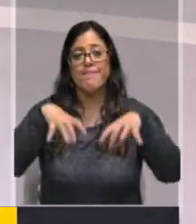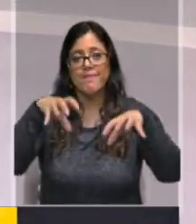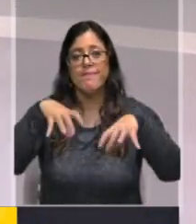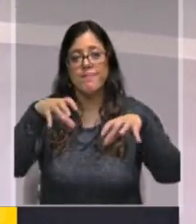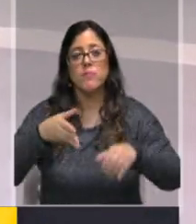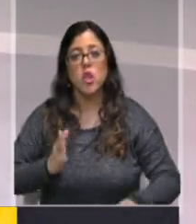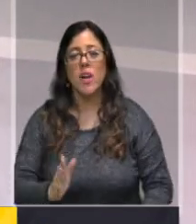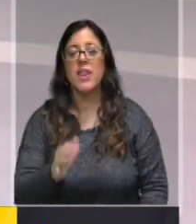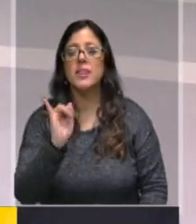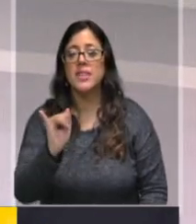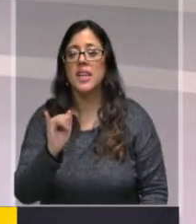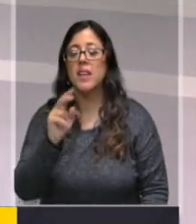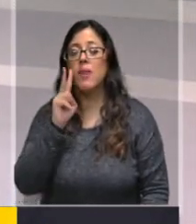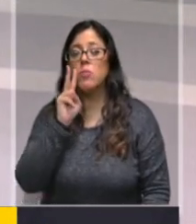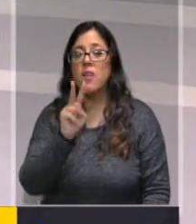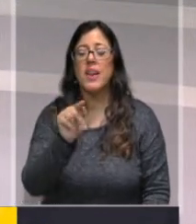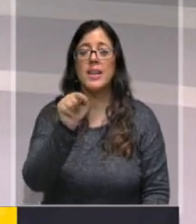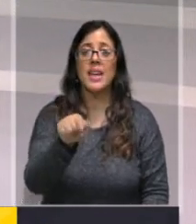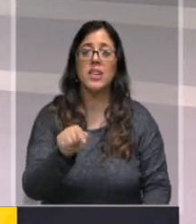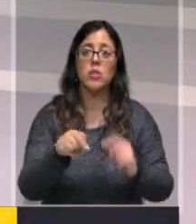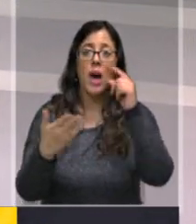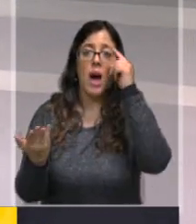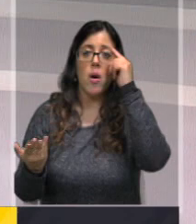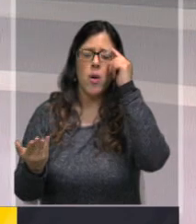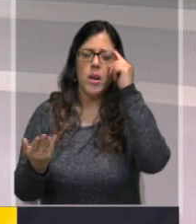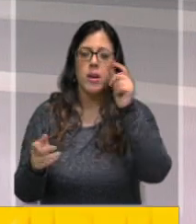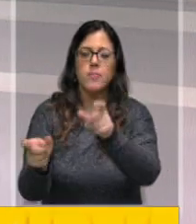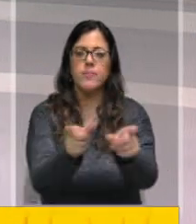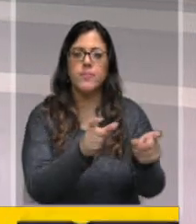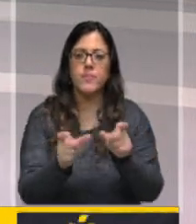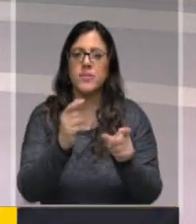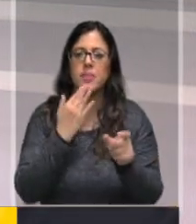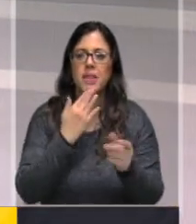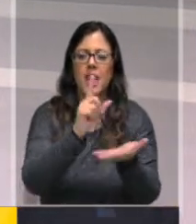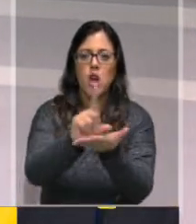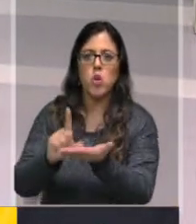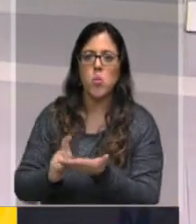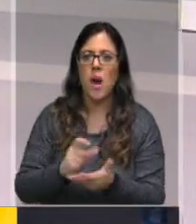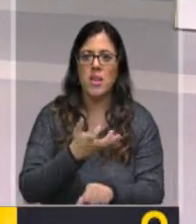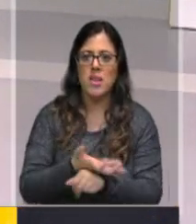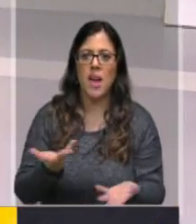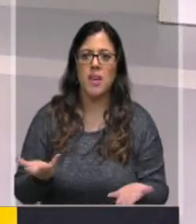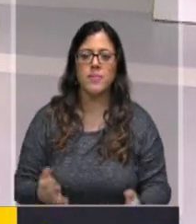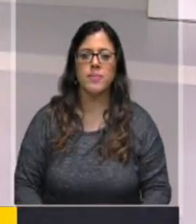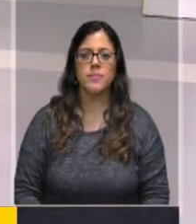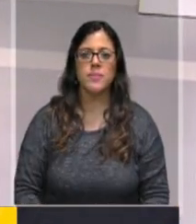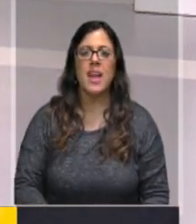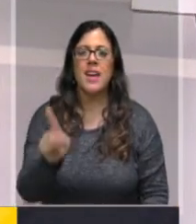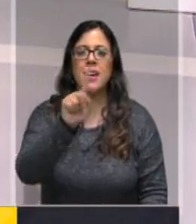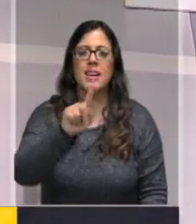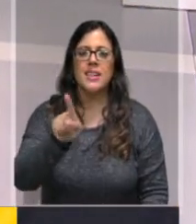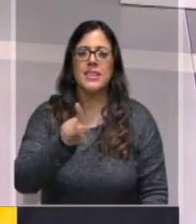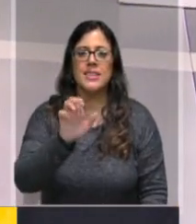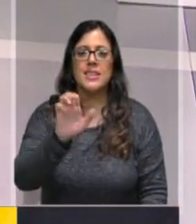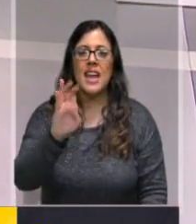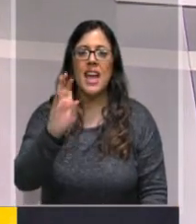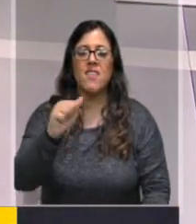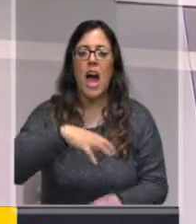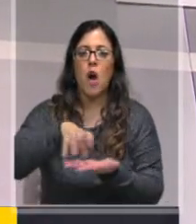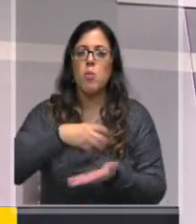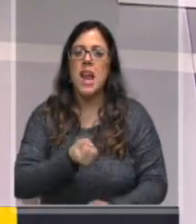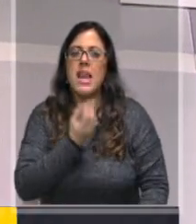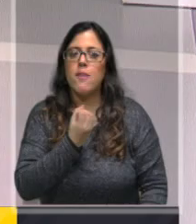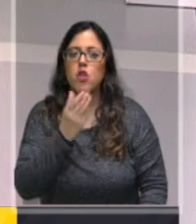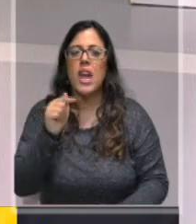vamos a seguir revisando eso, Gianfranco, pero vamos a seguir monitoreando también en terreno lo que está pasando. Seba Valdés está en la comuna de La Florida porque ante el